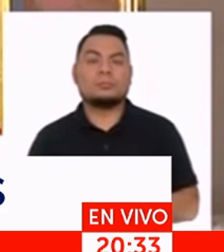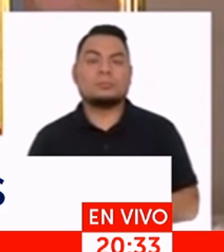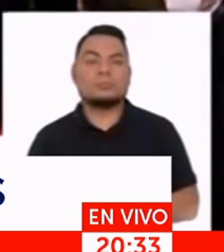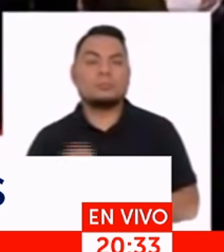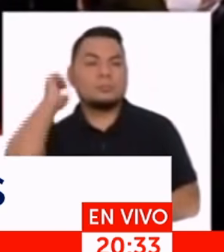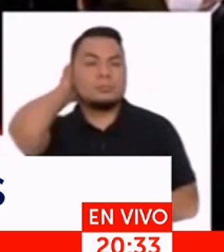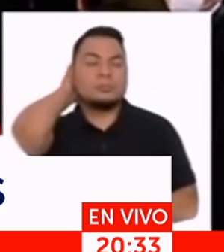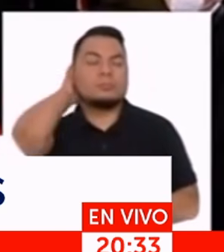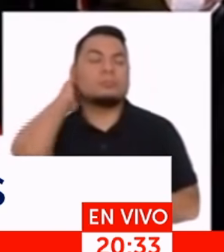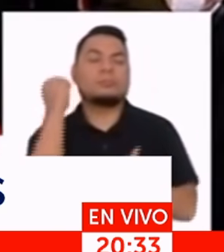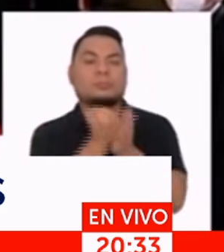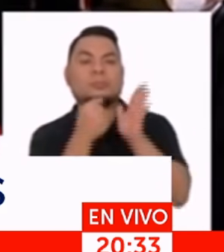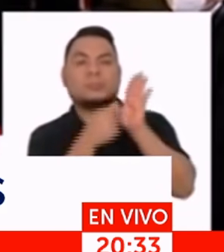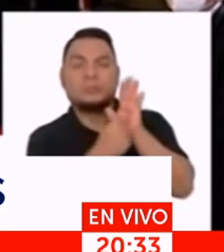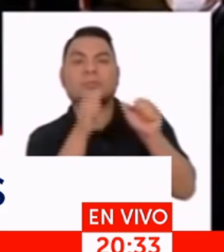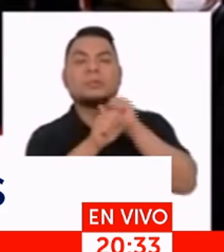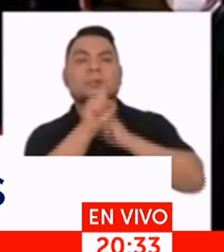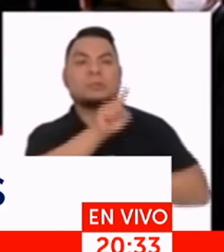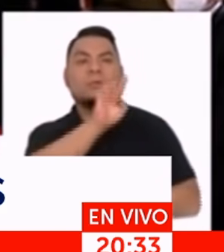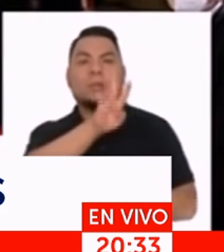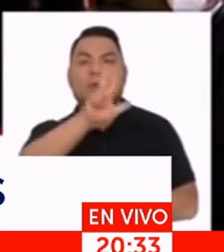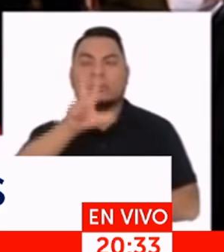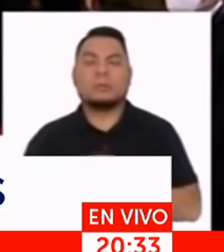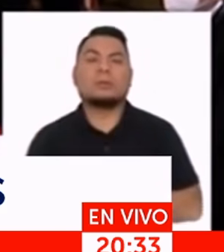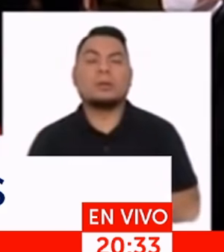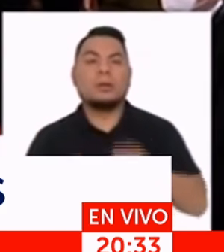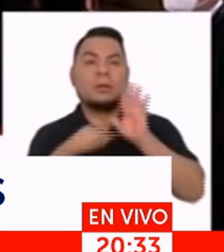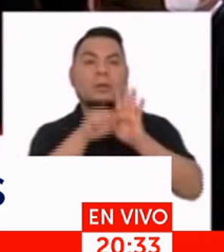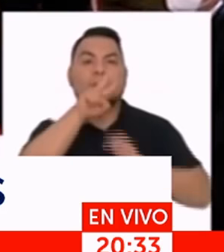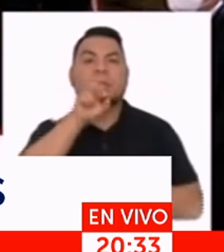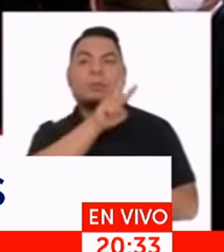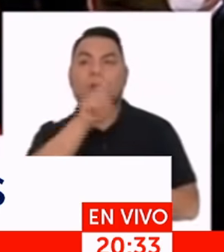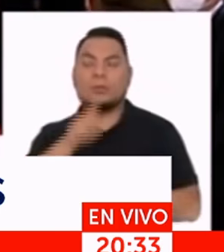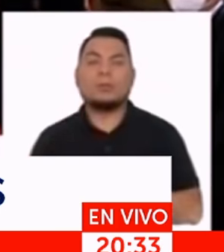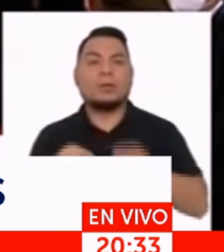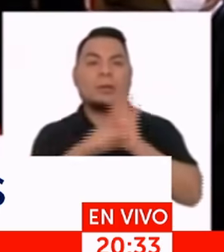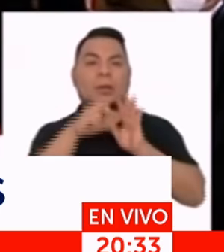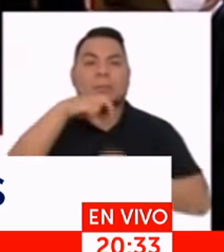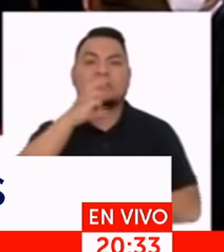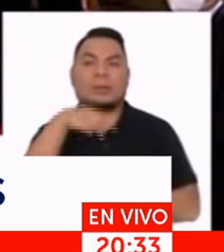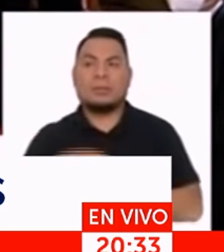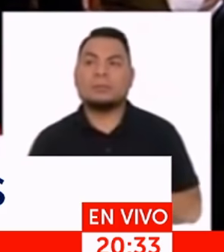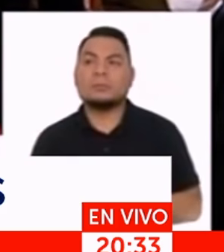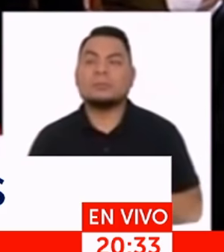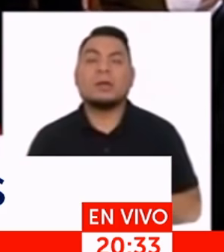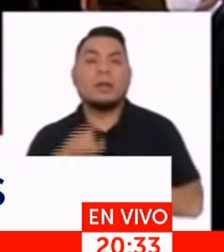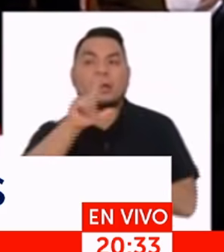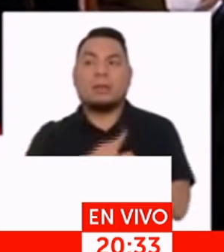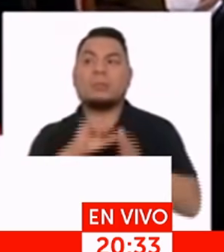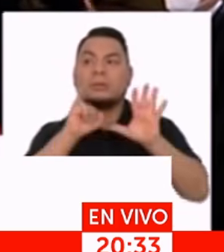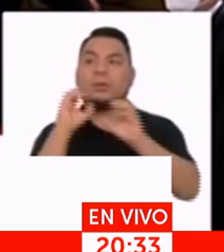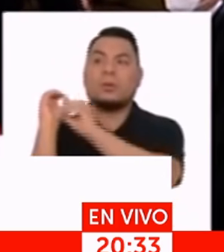Mirta Vázquez, quien también fue en su momento presidenta del Congreso de la República. El